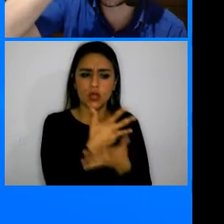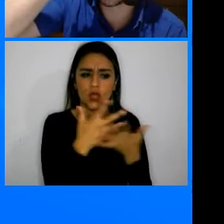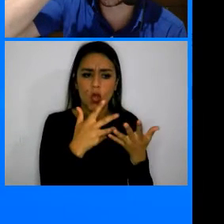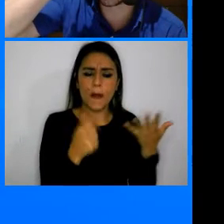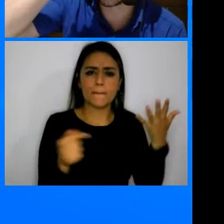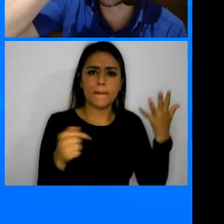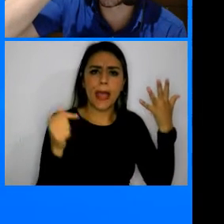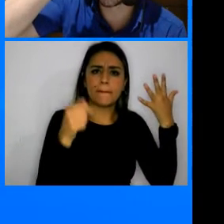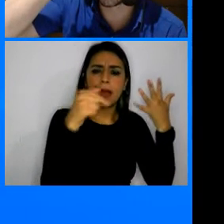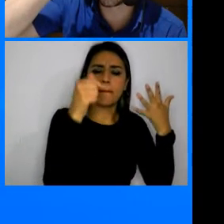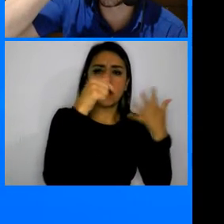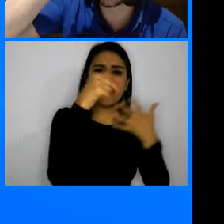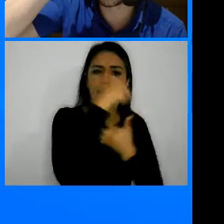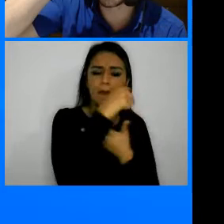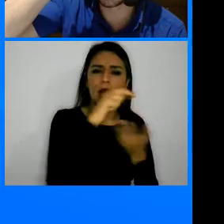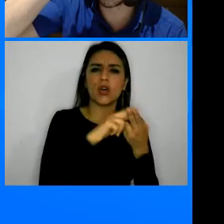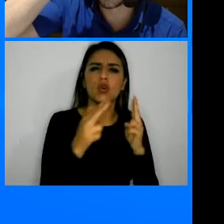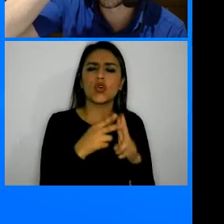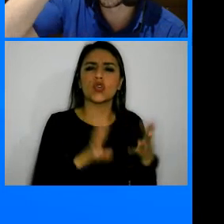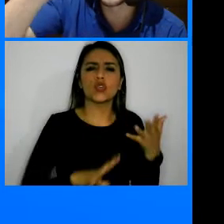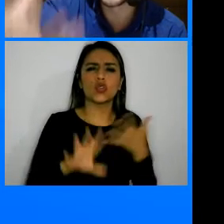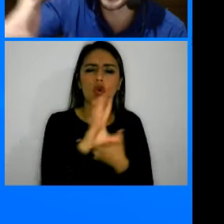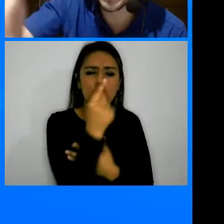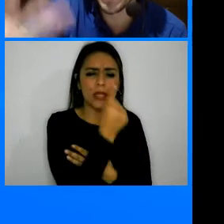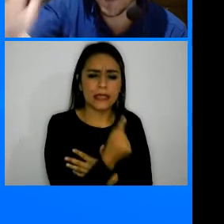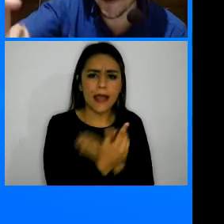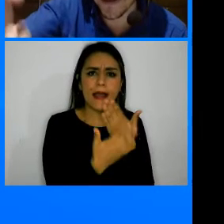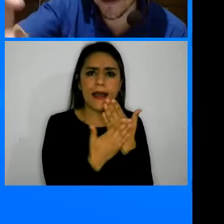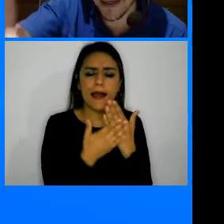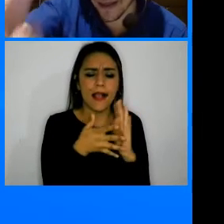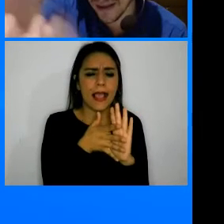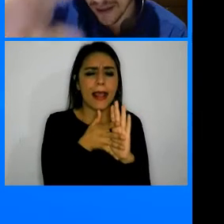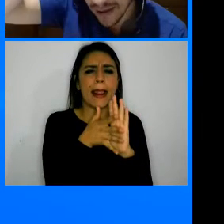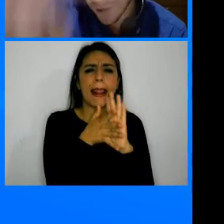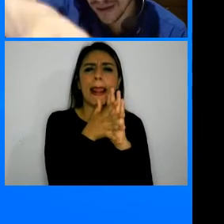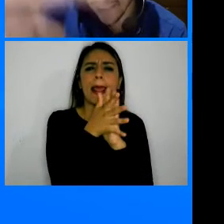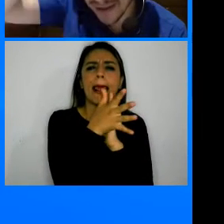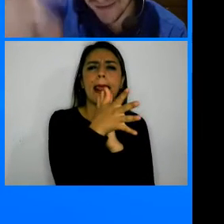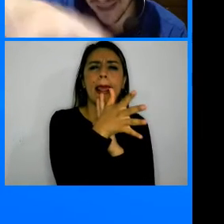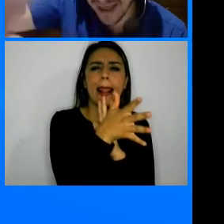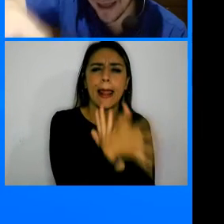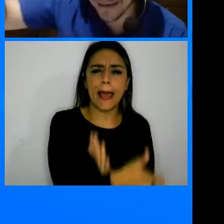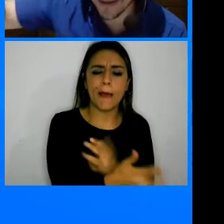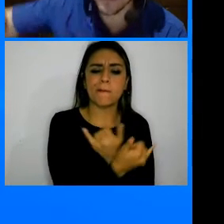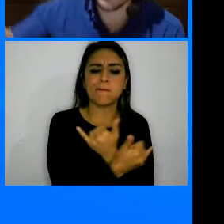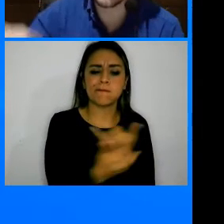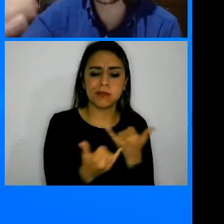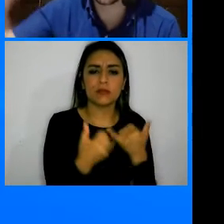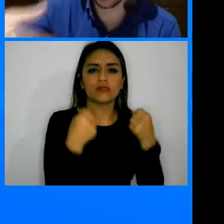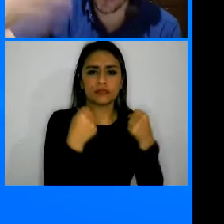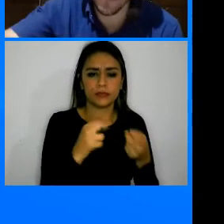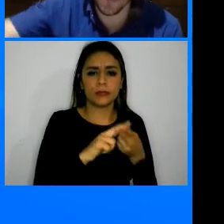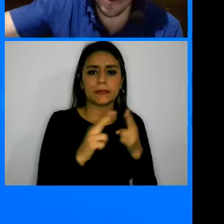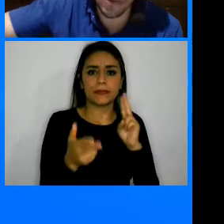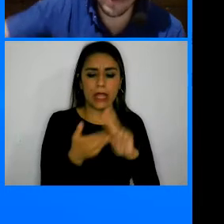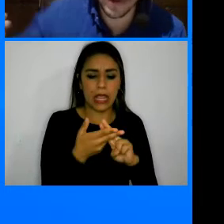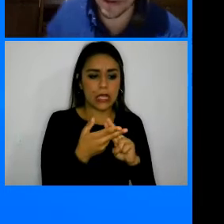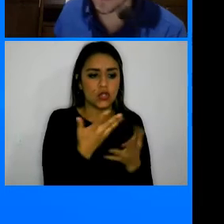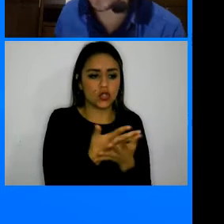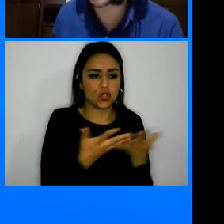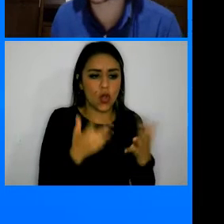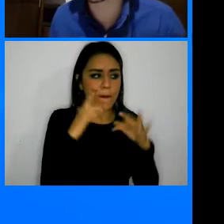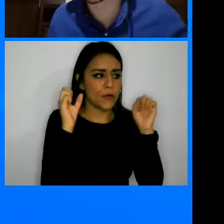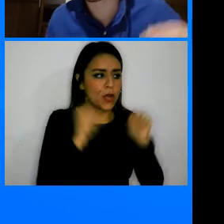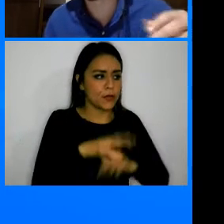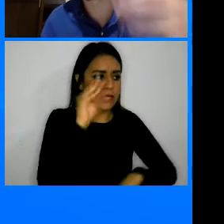elementos, digamos, o todos los detalles, todas las narrativas que están instaladas en esta pieza, todo lo que podemos